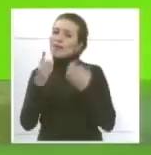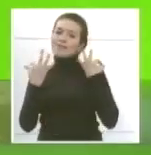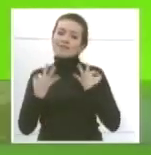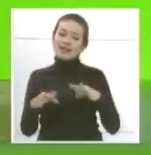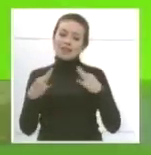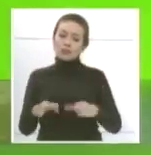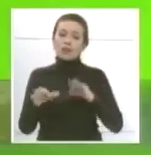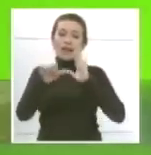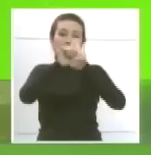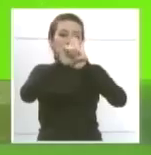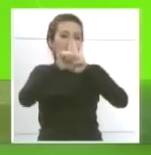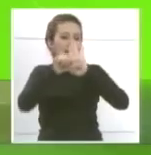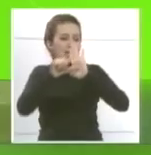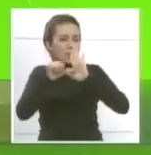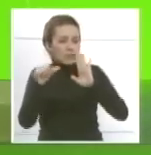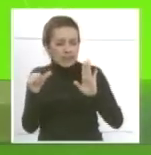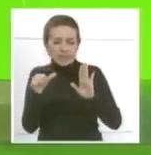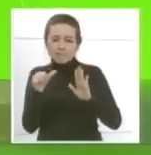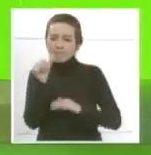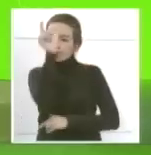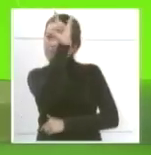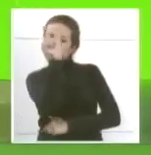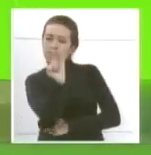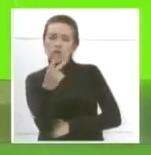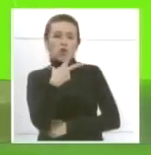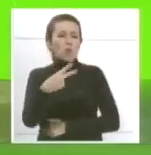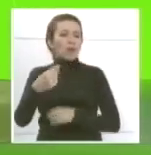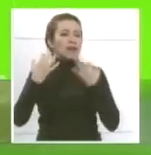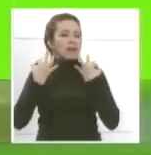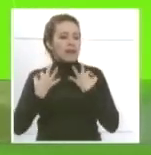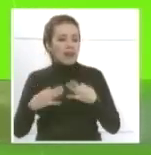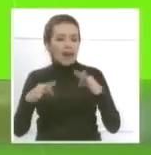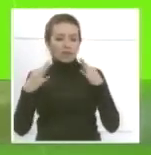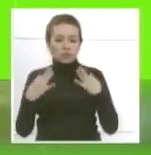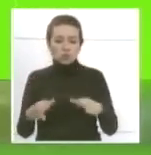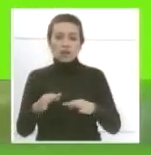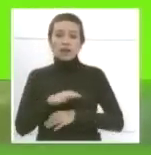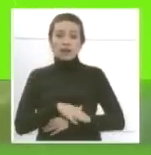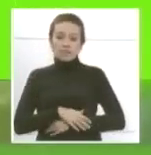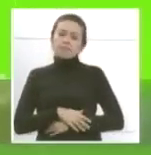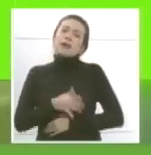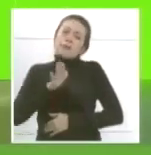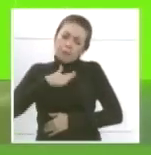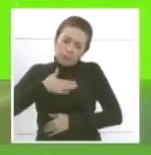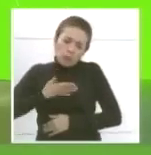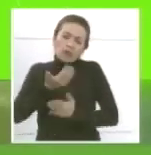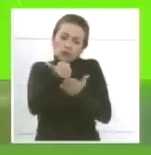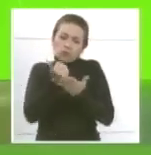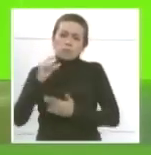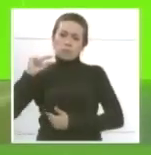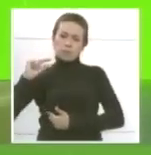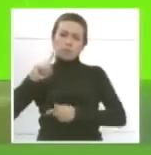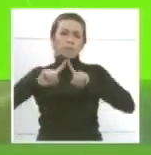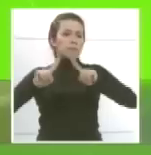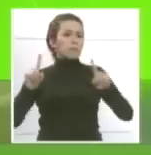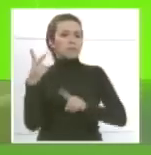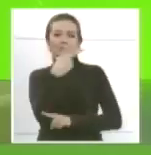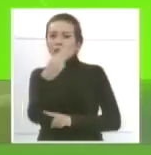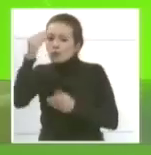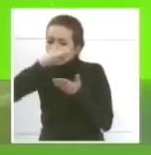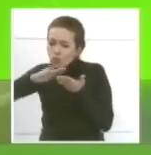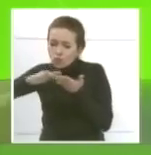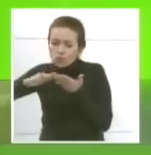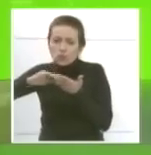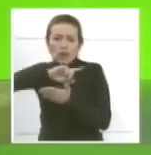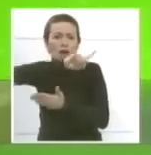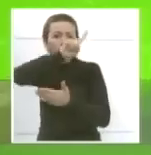sea, la cirugía generalmente a nivel de columna no es natural. Produce un beneficio, pero no resuelve